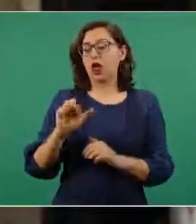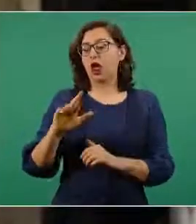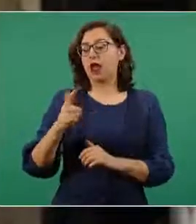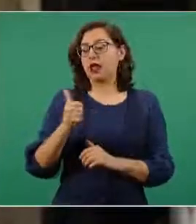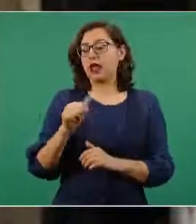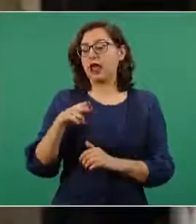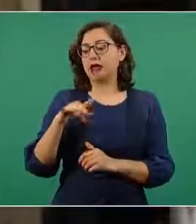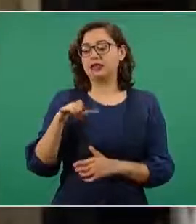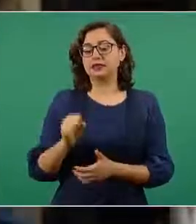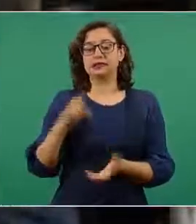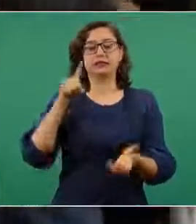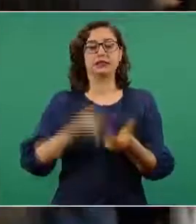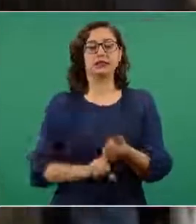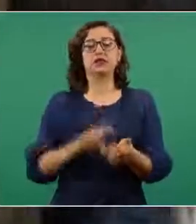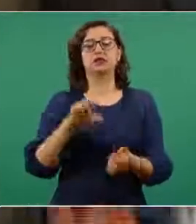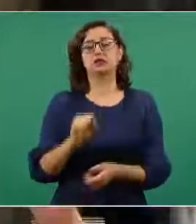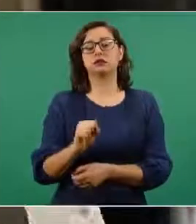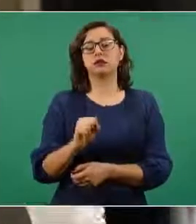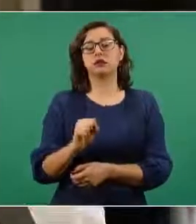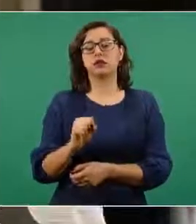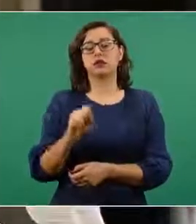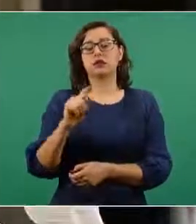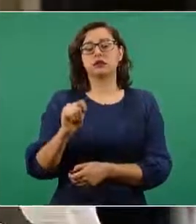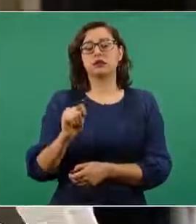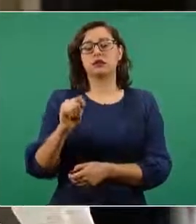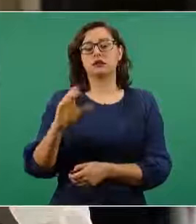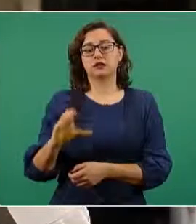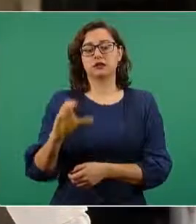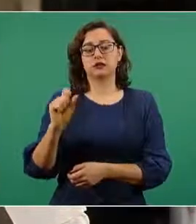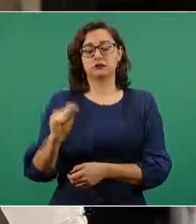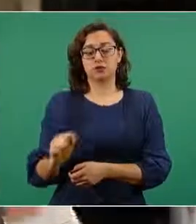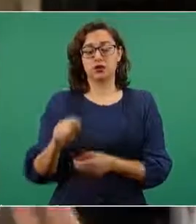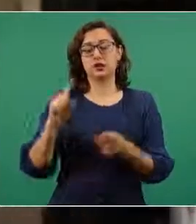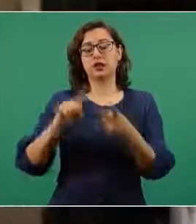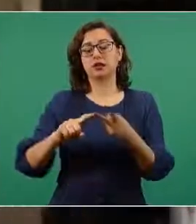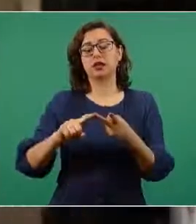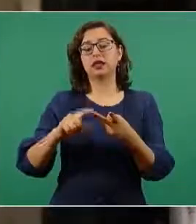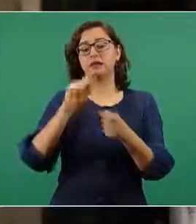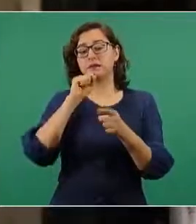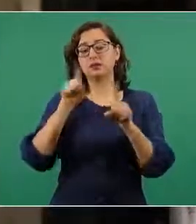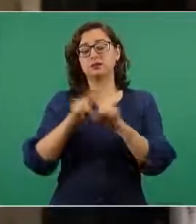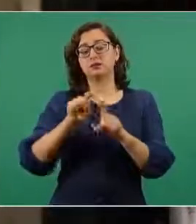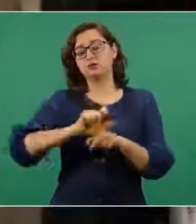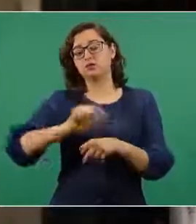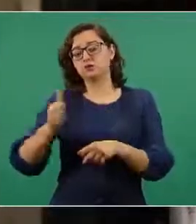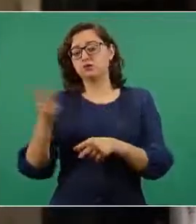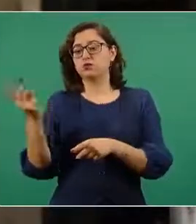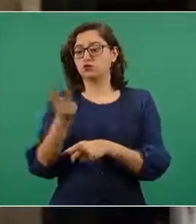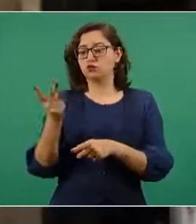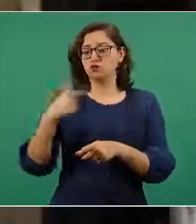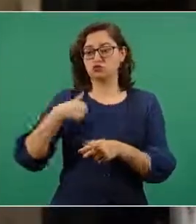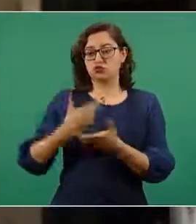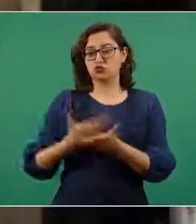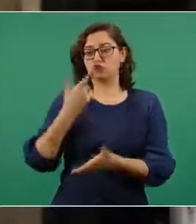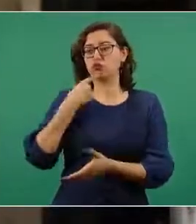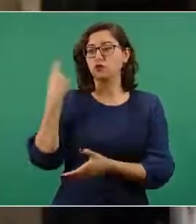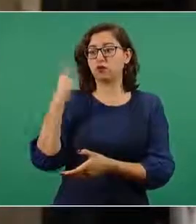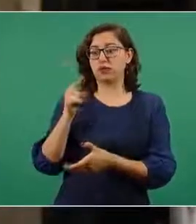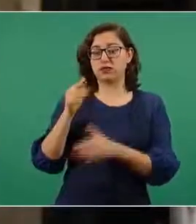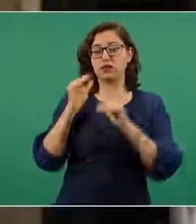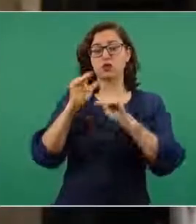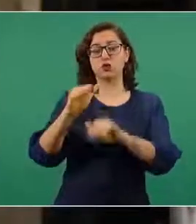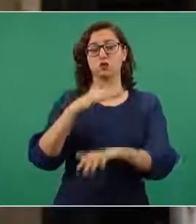de Comunicaciones y Transportes y al doctor Nogueira, que están dando respuesta a las denuncias de corrupción que le hice a usted.